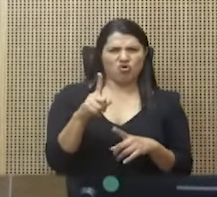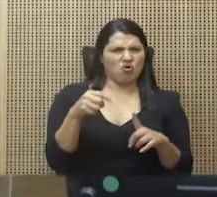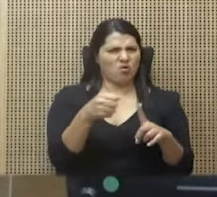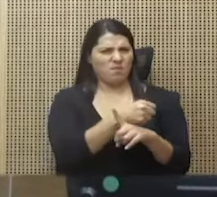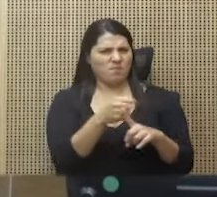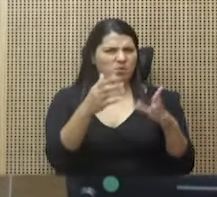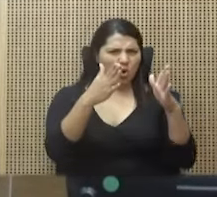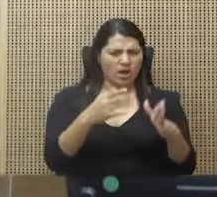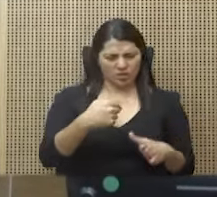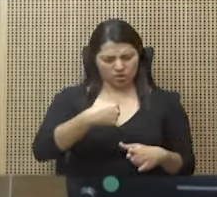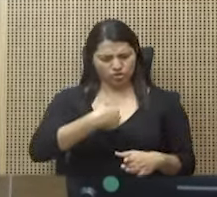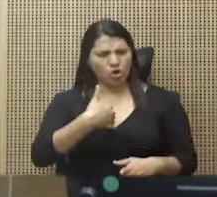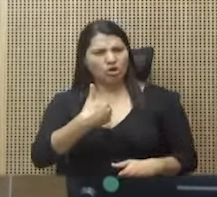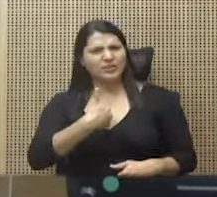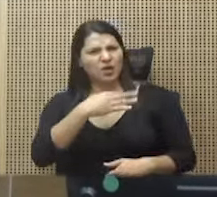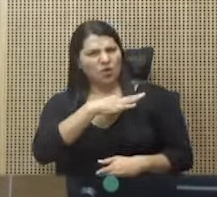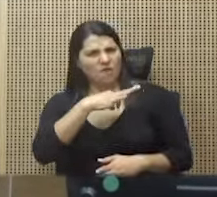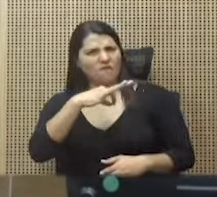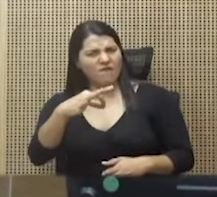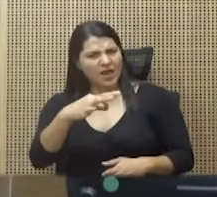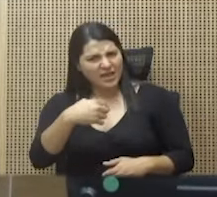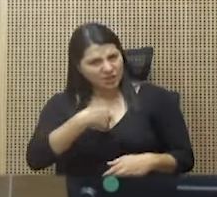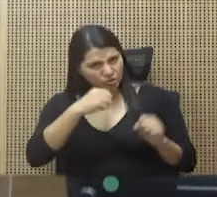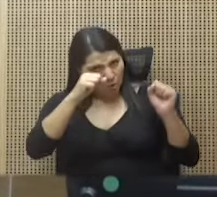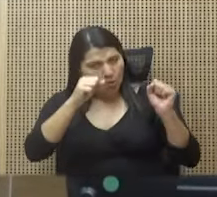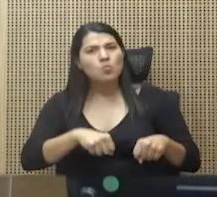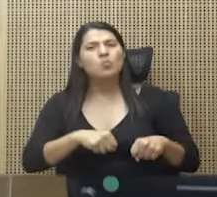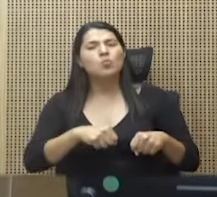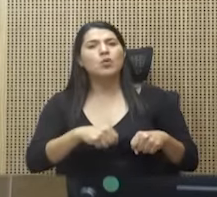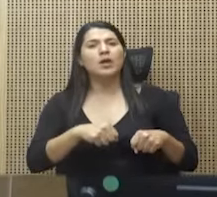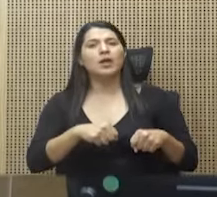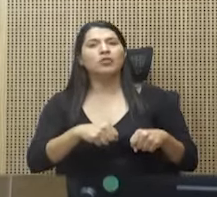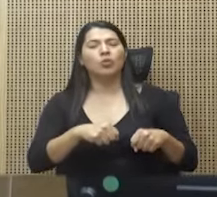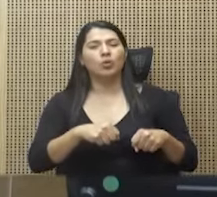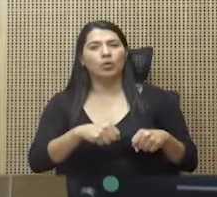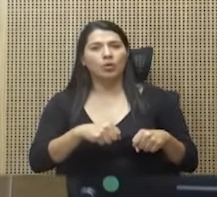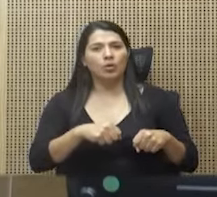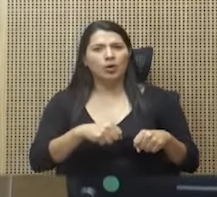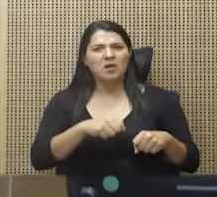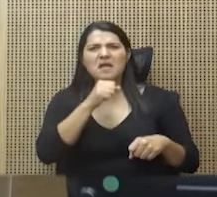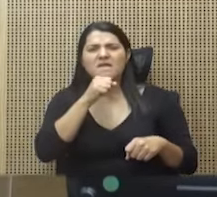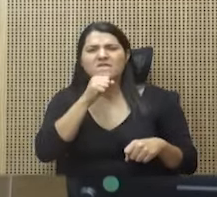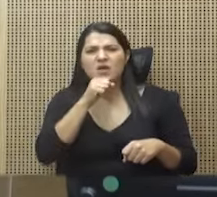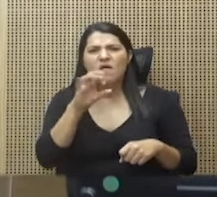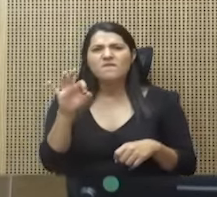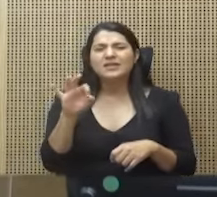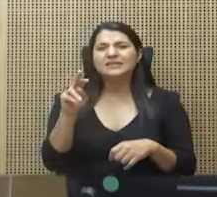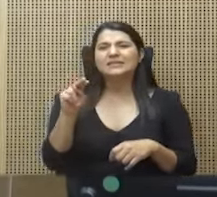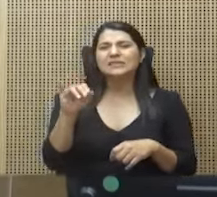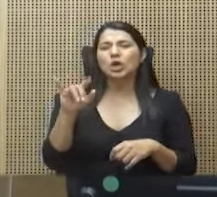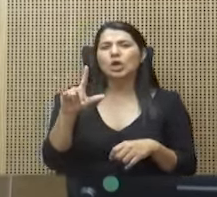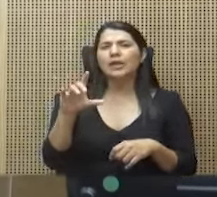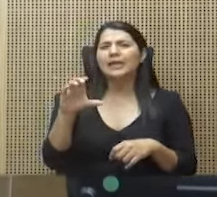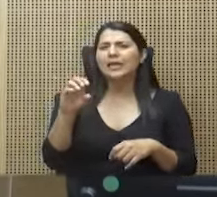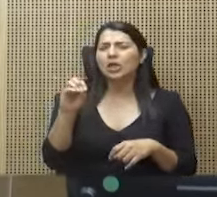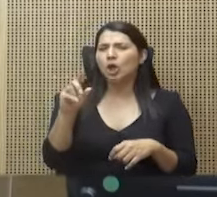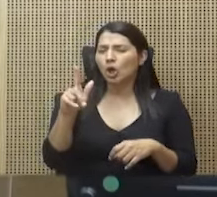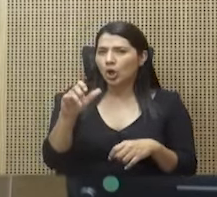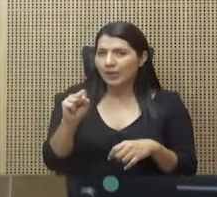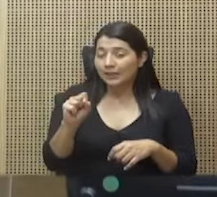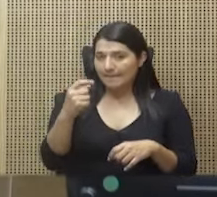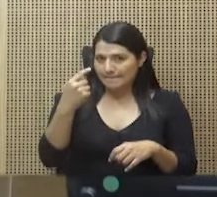a estos que son los muertos costarricenses, el viejo Francisco Nicolás son los muertos. Miren, les aseguro,